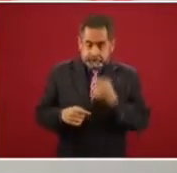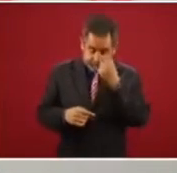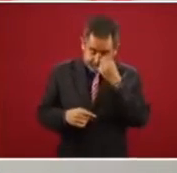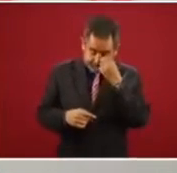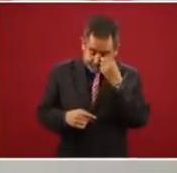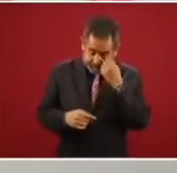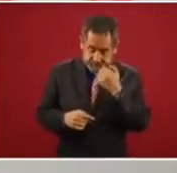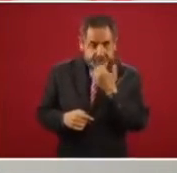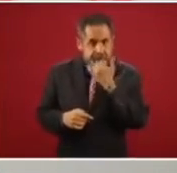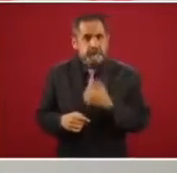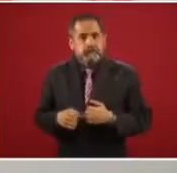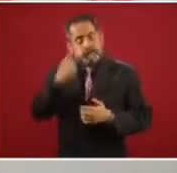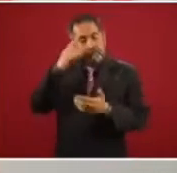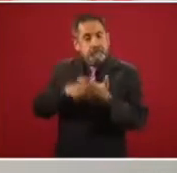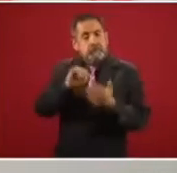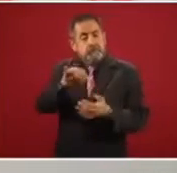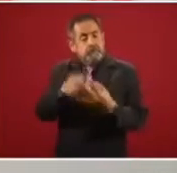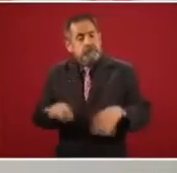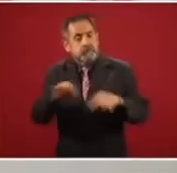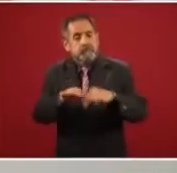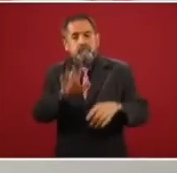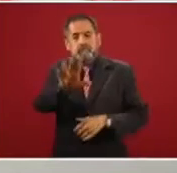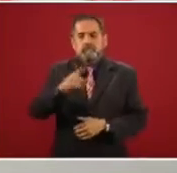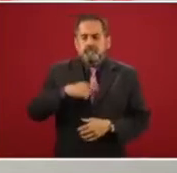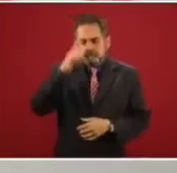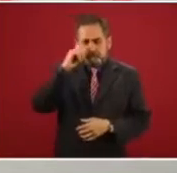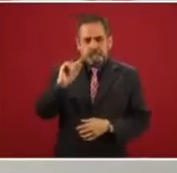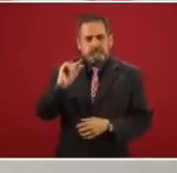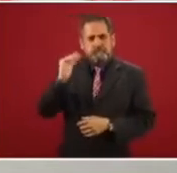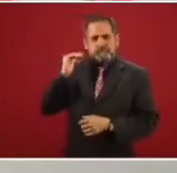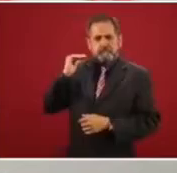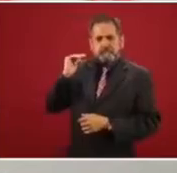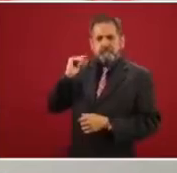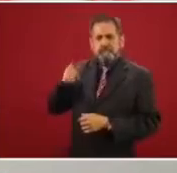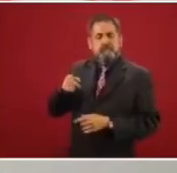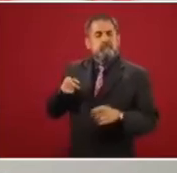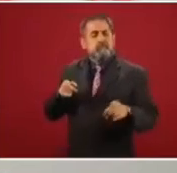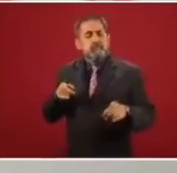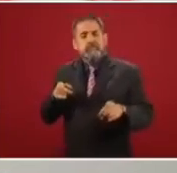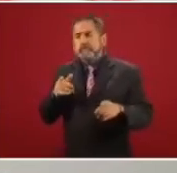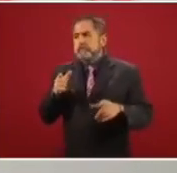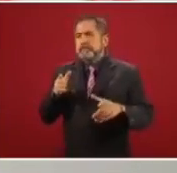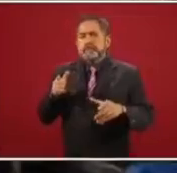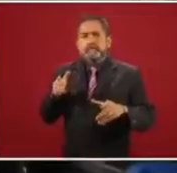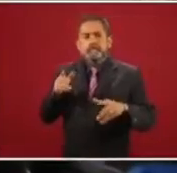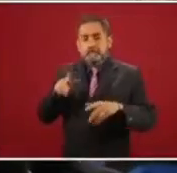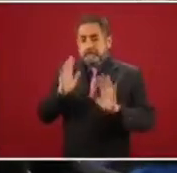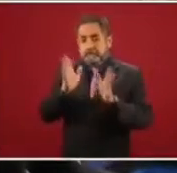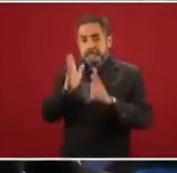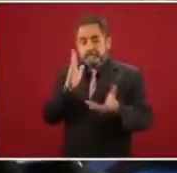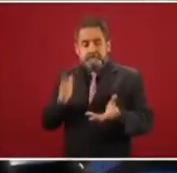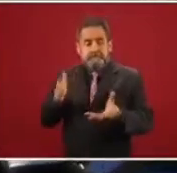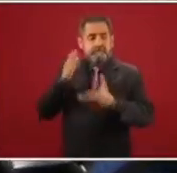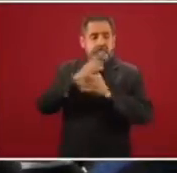además si es 'sexy' se atendió estuvimos se hizo una visita justamente para para resolver este